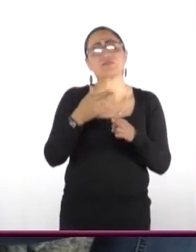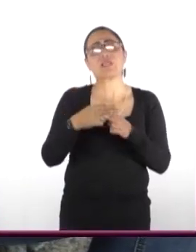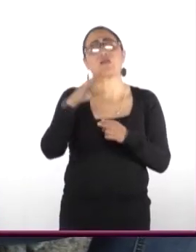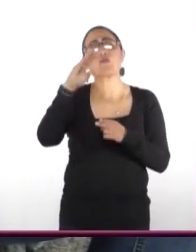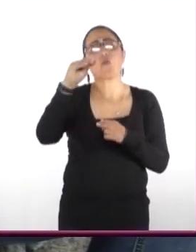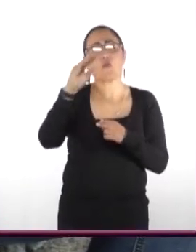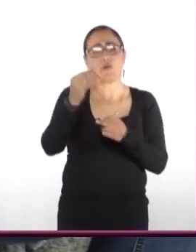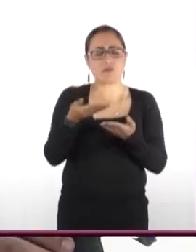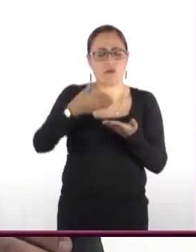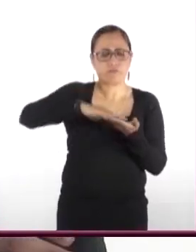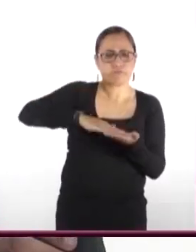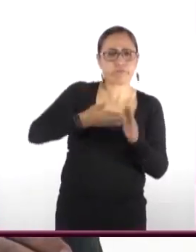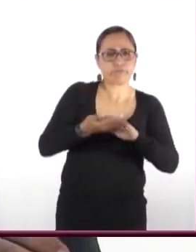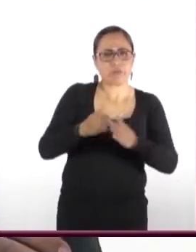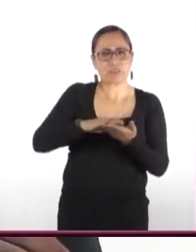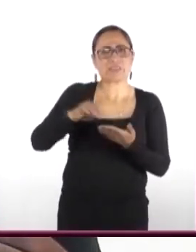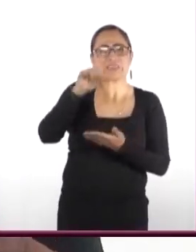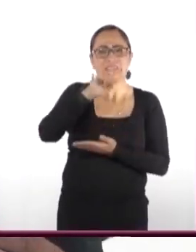espesor sería de